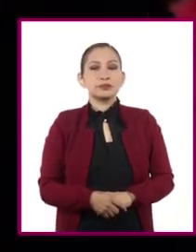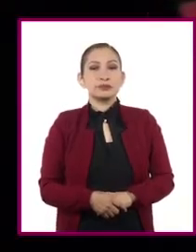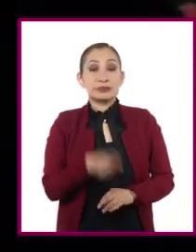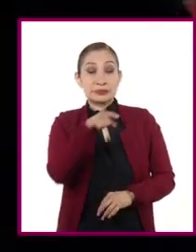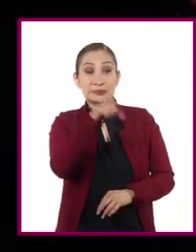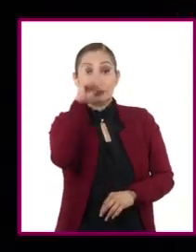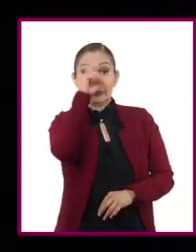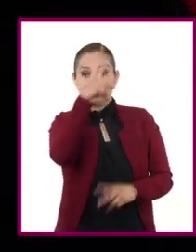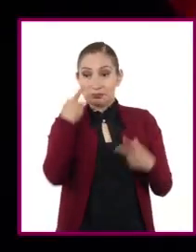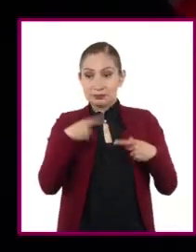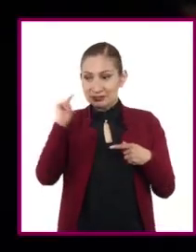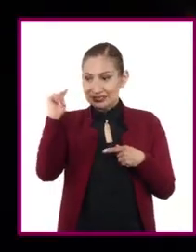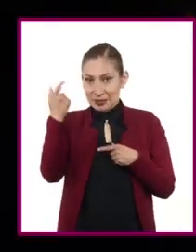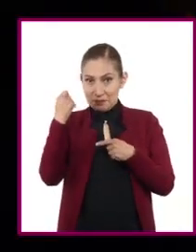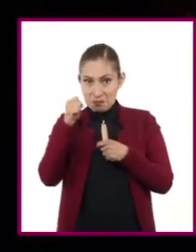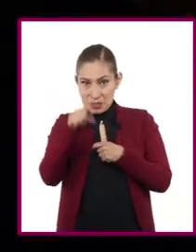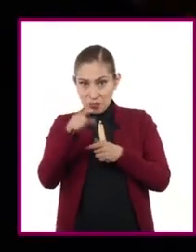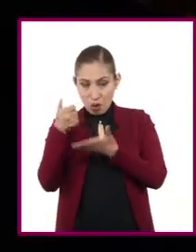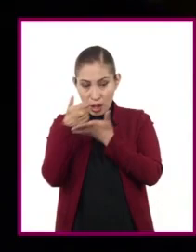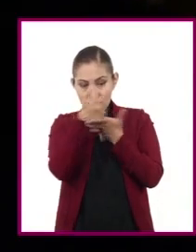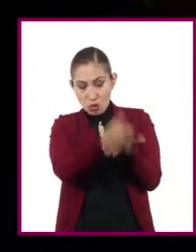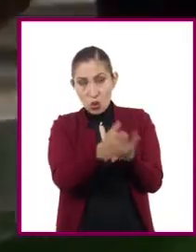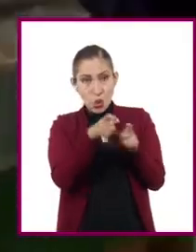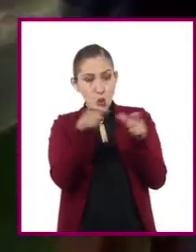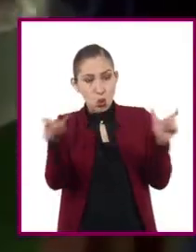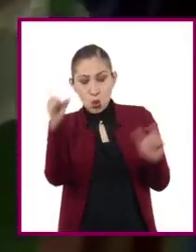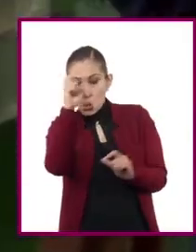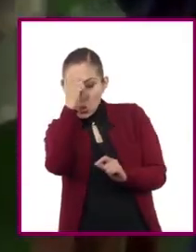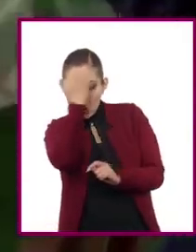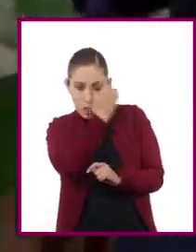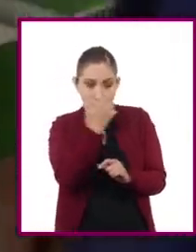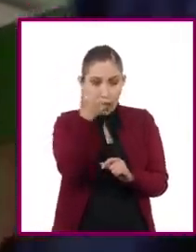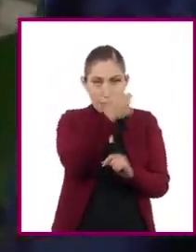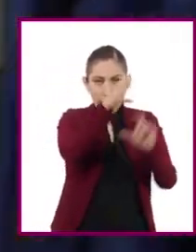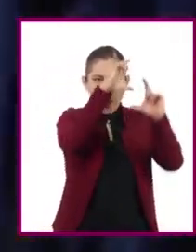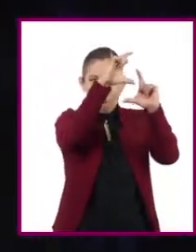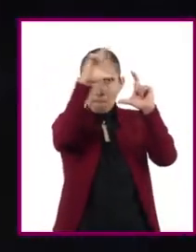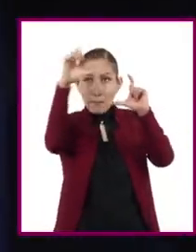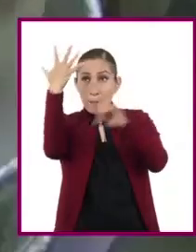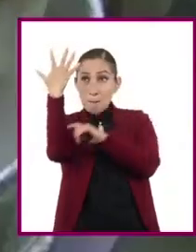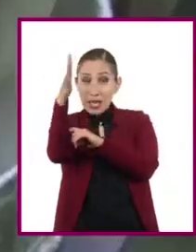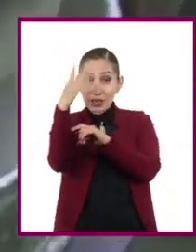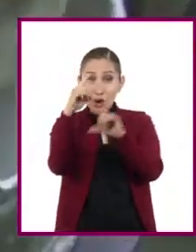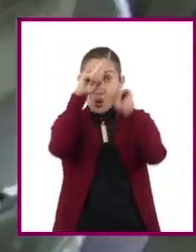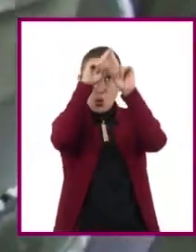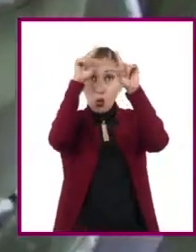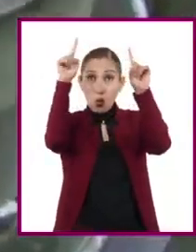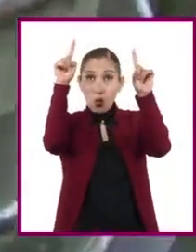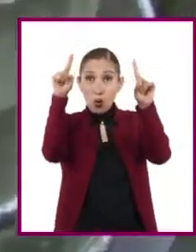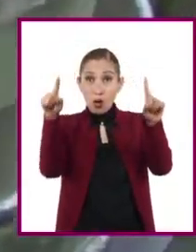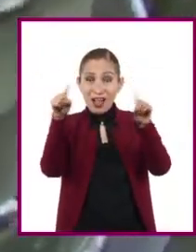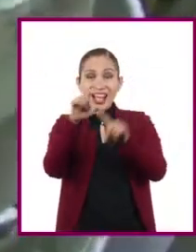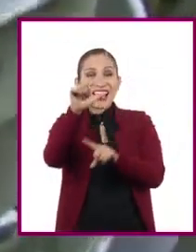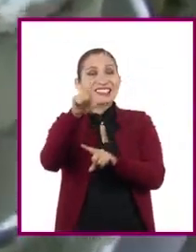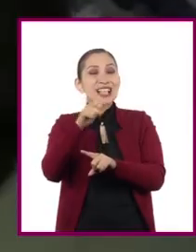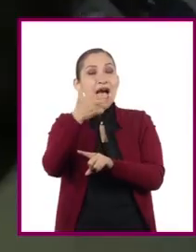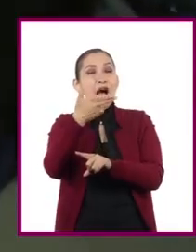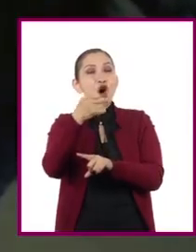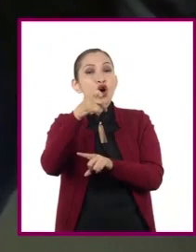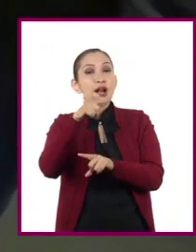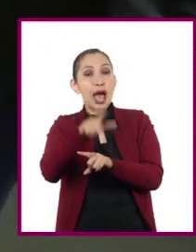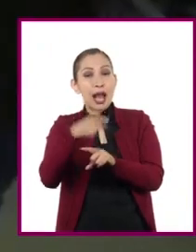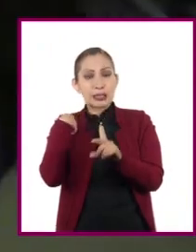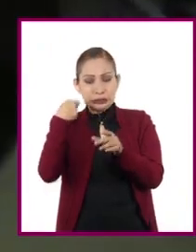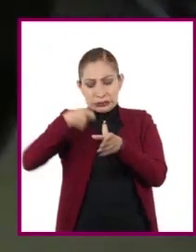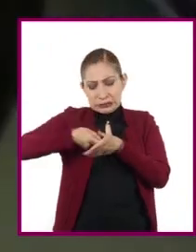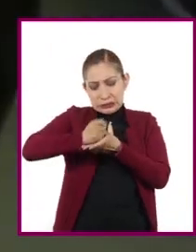El reto para los técnicos que participan es grande. Cada bloque de vidrio de forma hexagonal se esmerila hasta